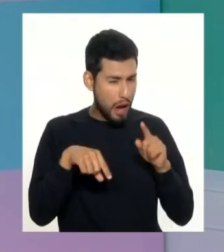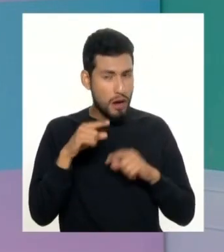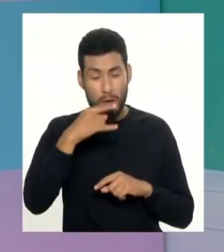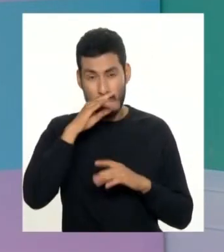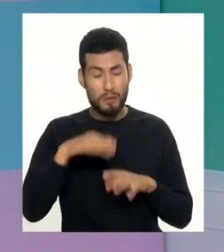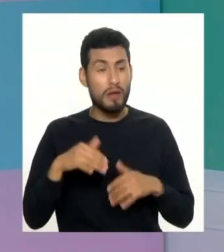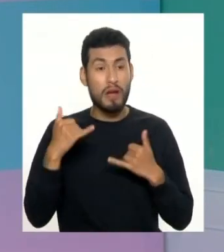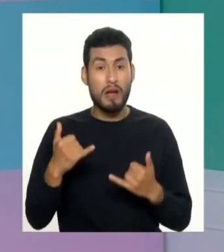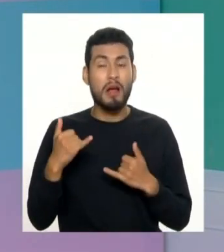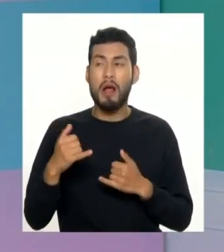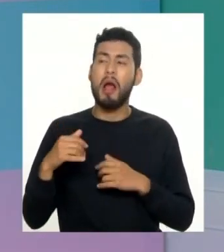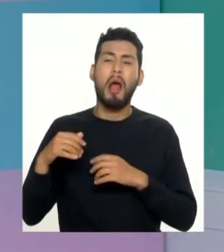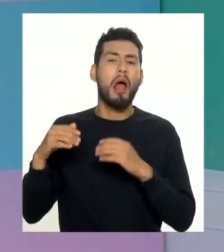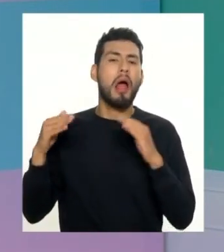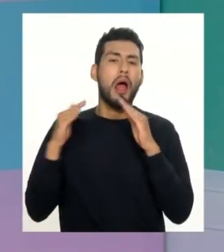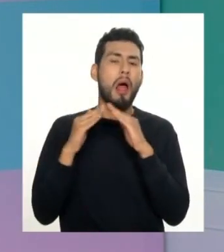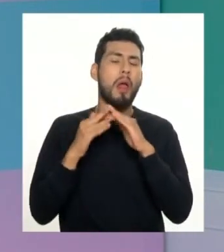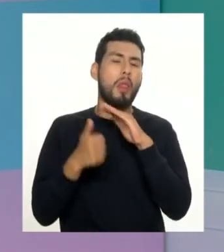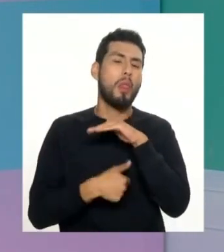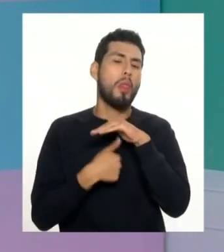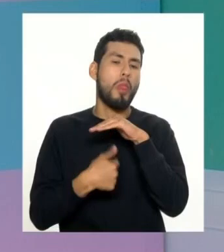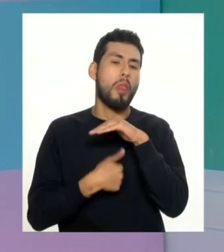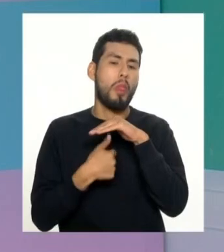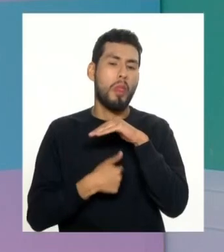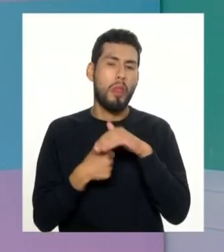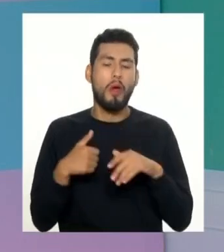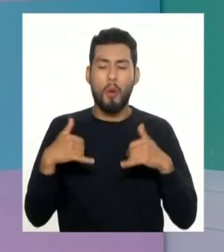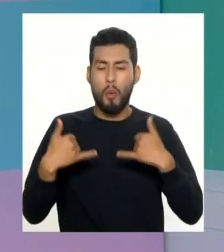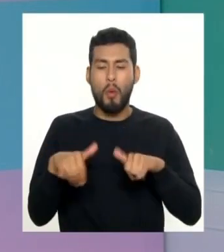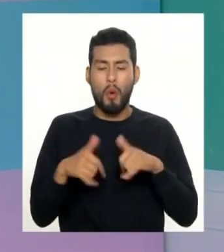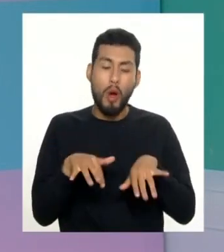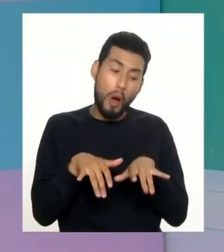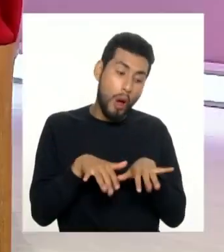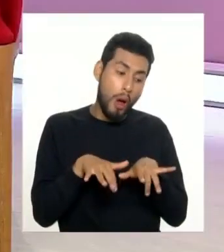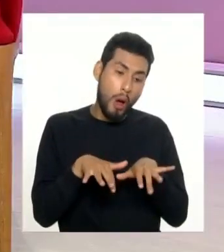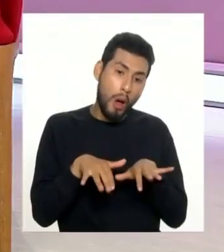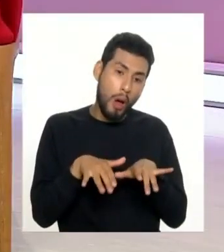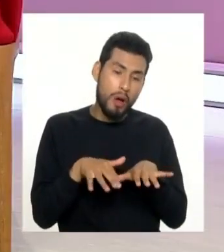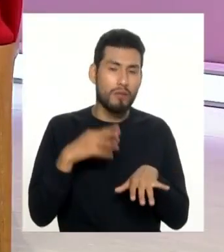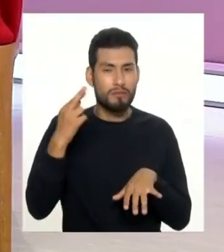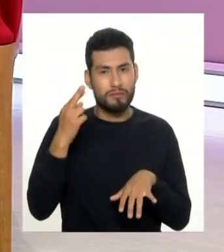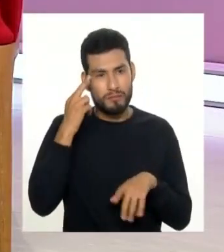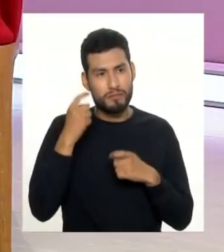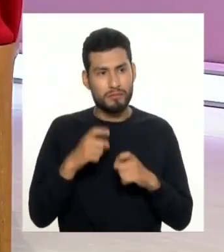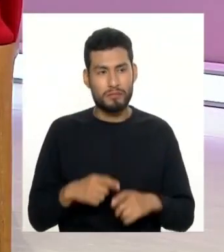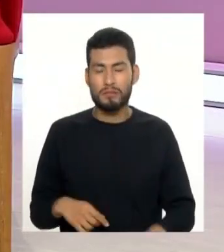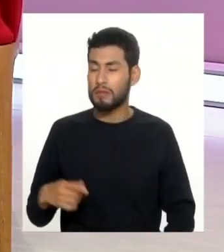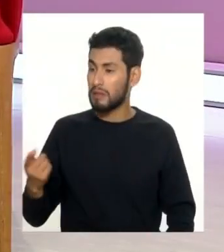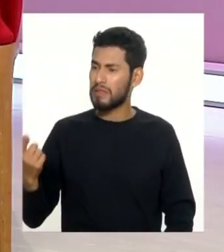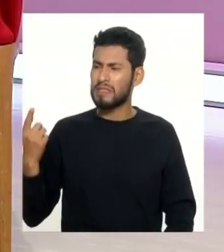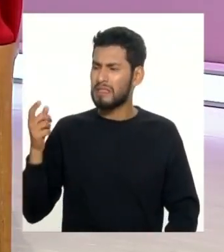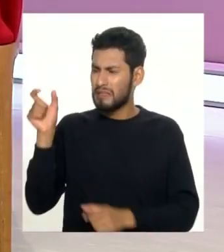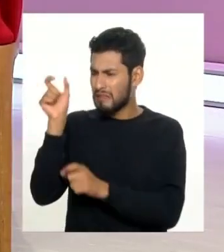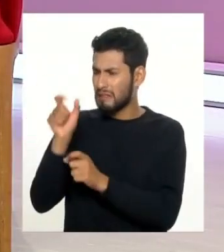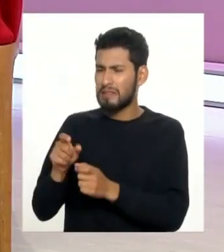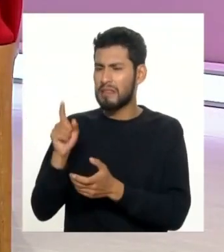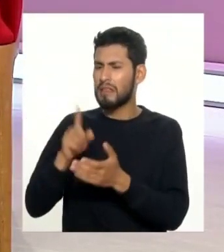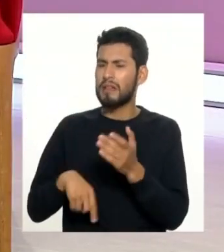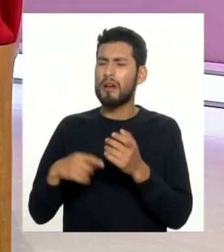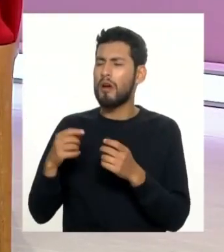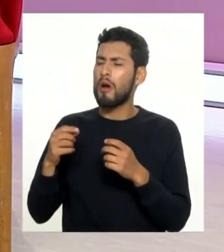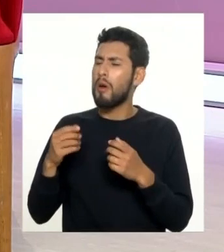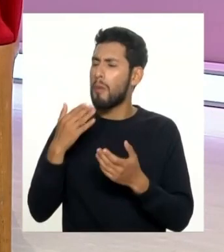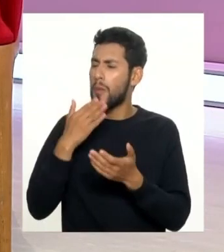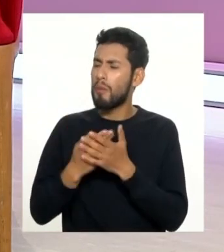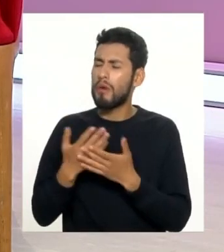niños ahora ya no salen a jugar. Ahora están jugando sentados. Doctor Einer, ¿el disco se reemplaza o qué tipo de operación es eficaz para